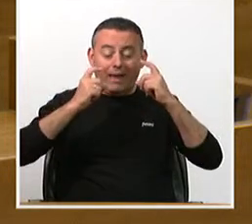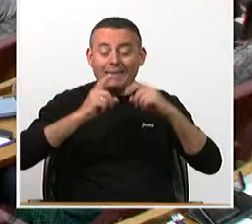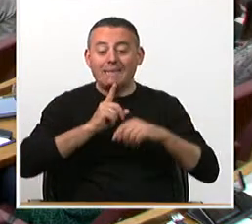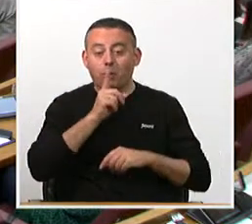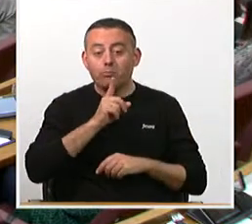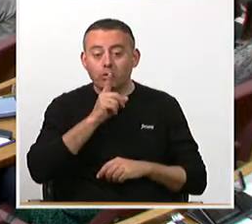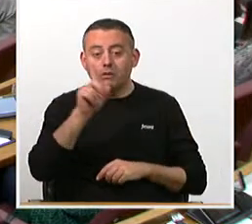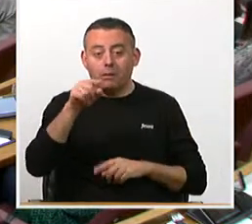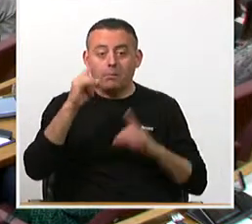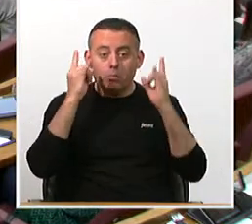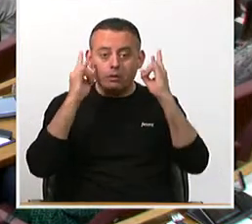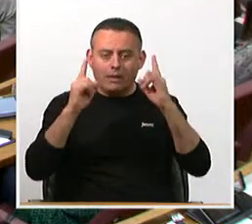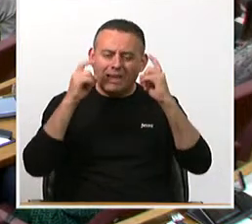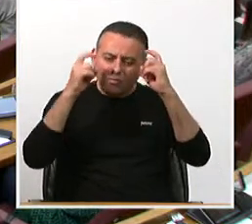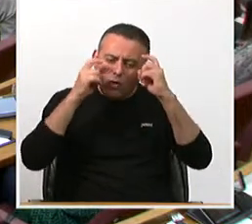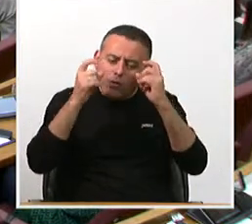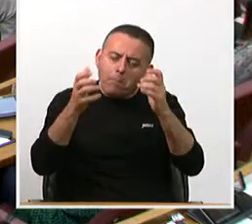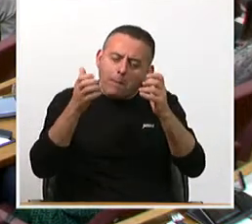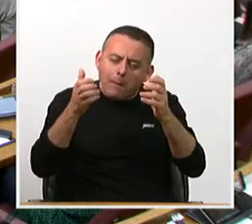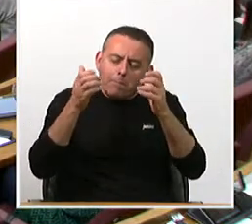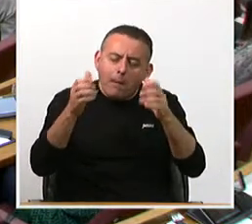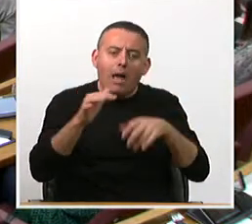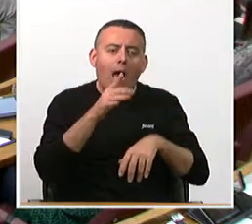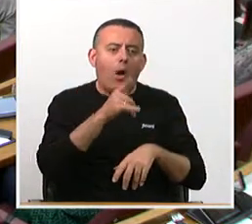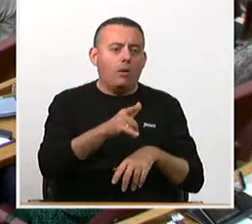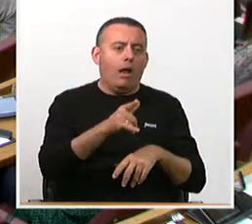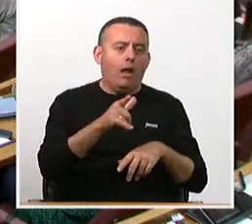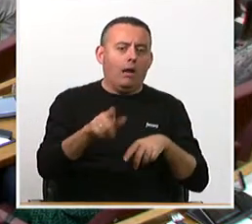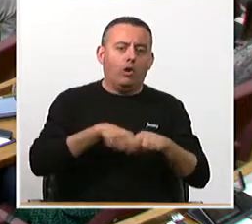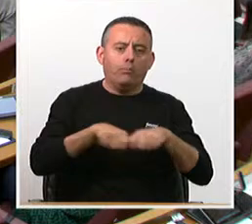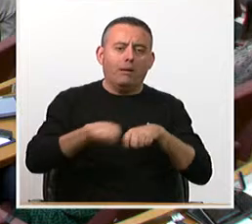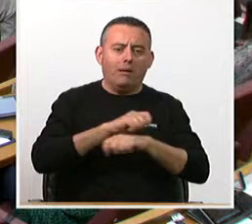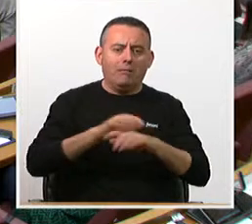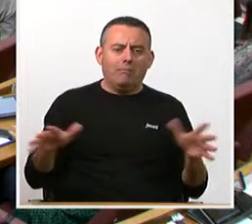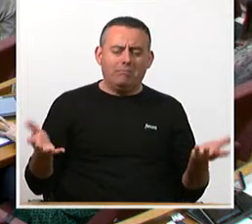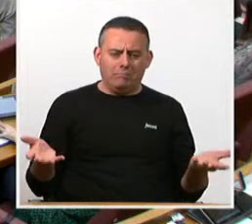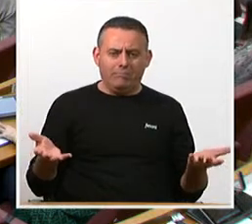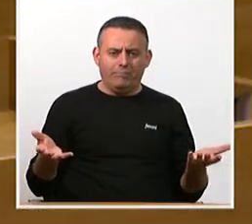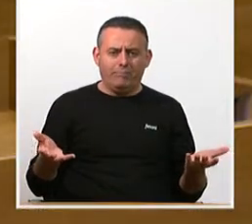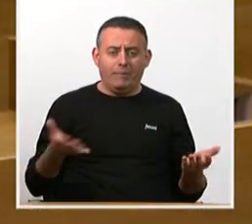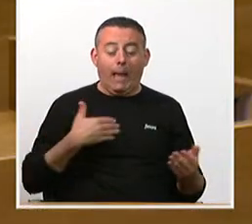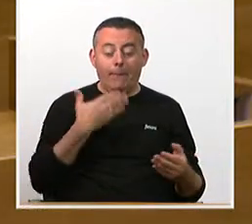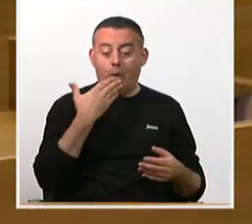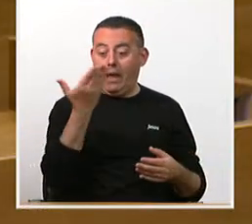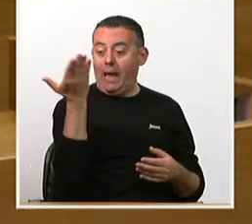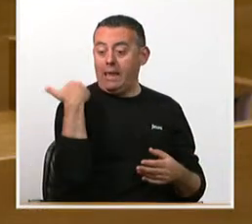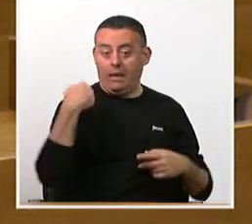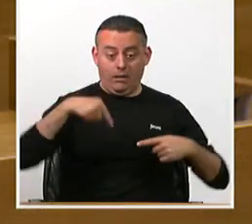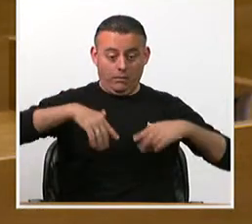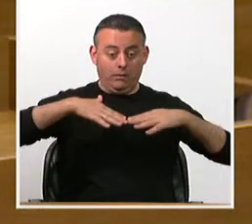botanic lo que se esó lo que se escuchó ayer en esta cámara